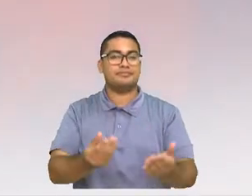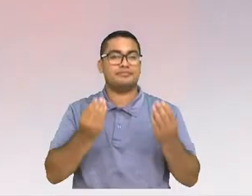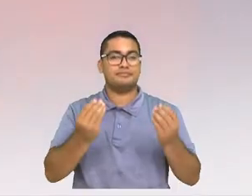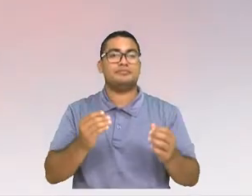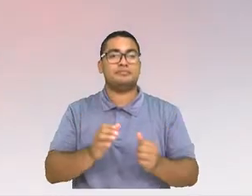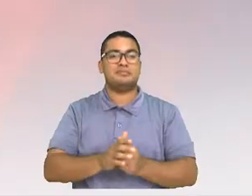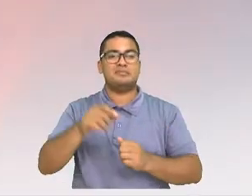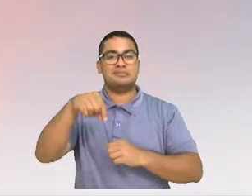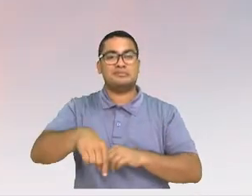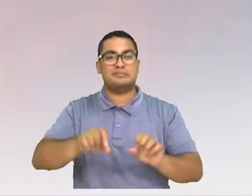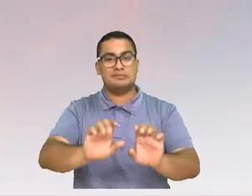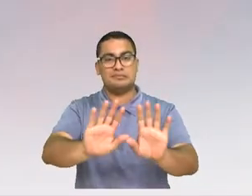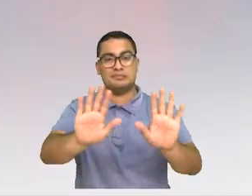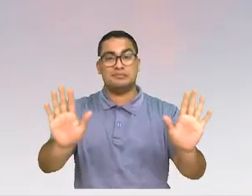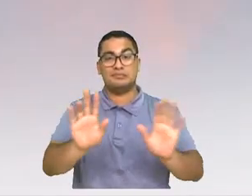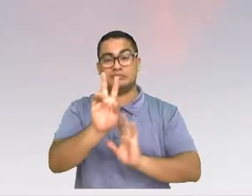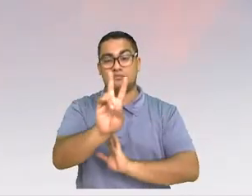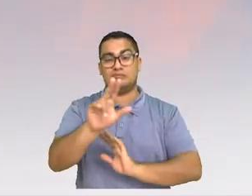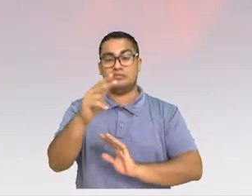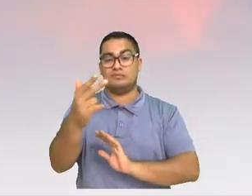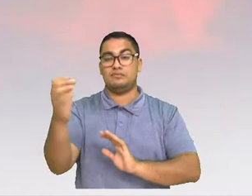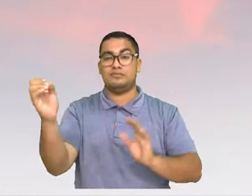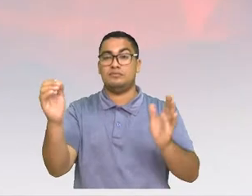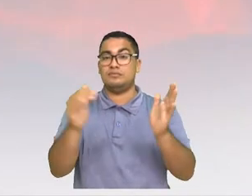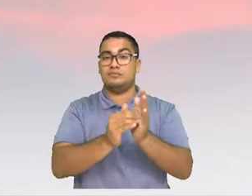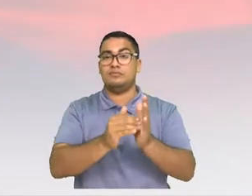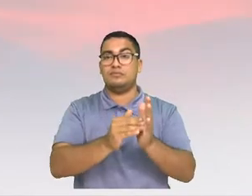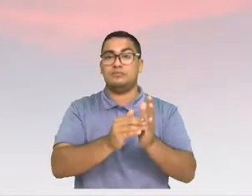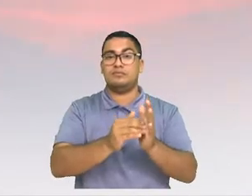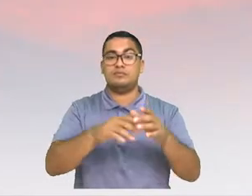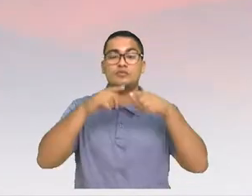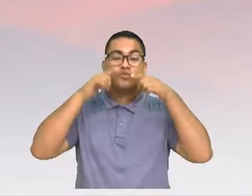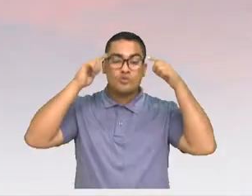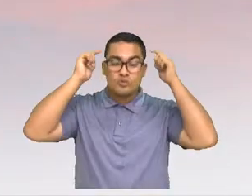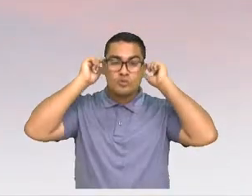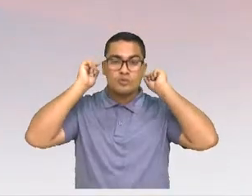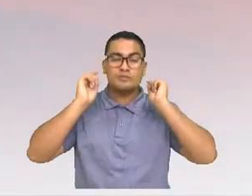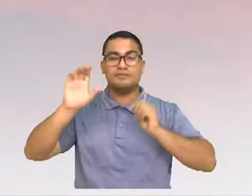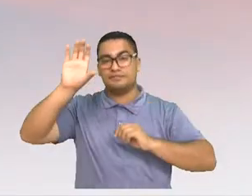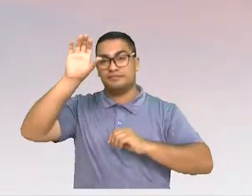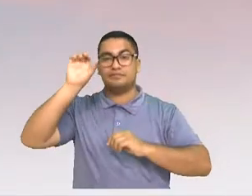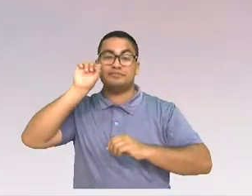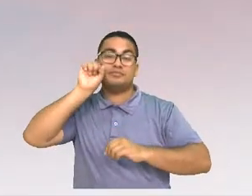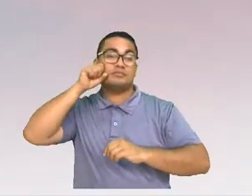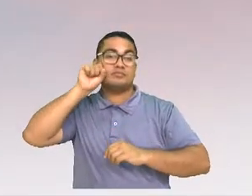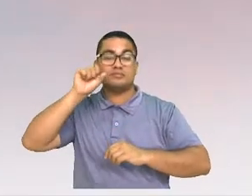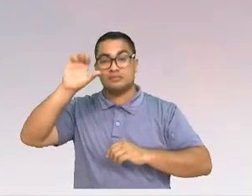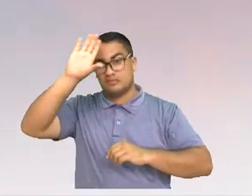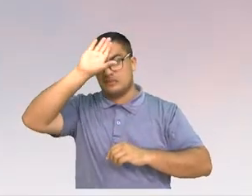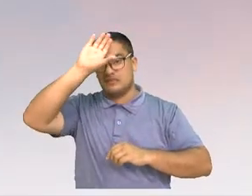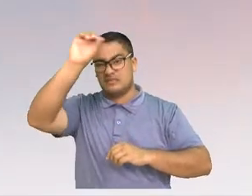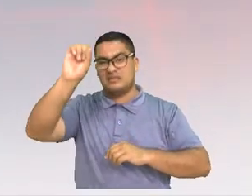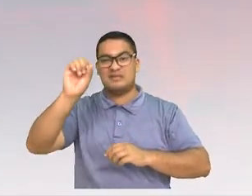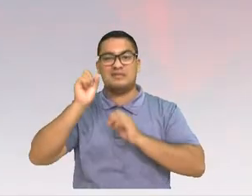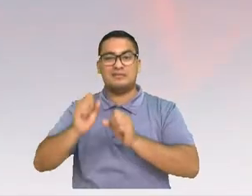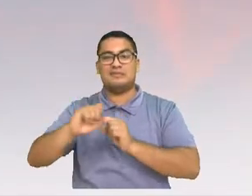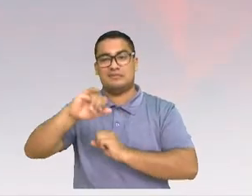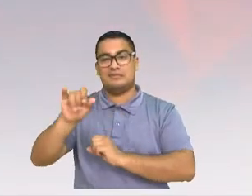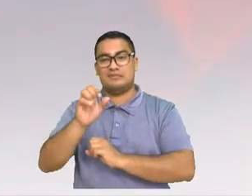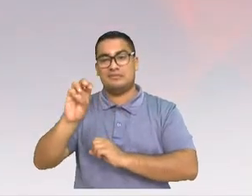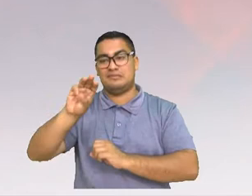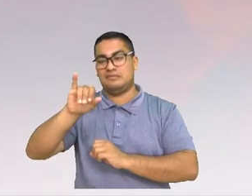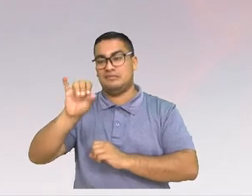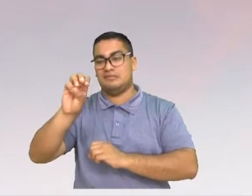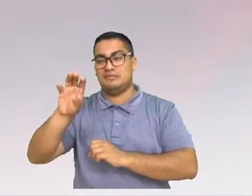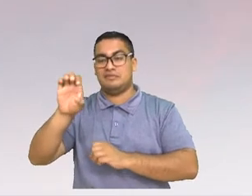Esta mañana también 280.000 mascarillas entregó el embajador Jaime en el Ministerio